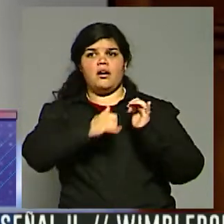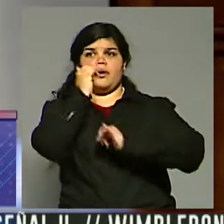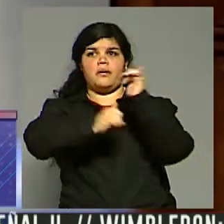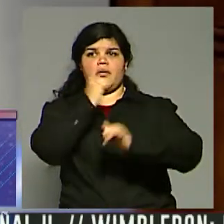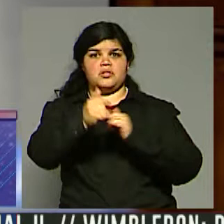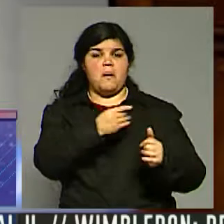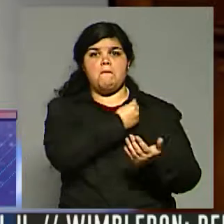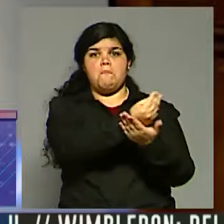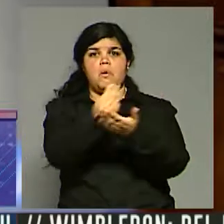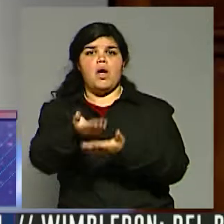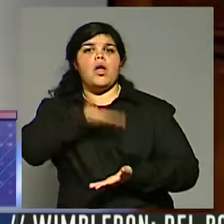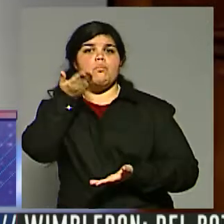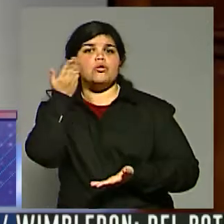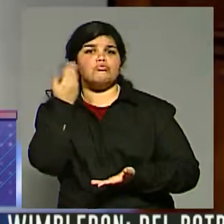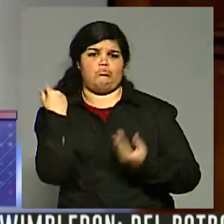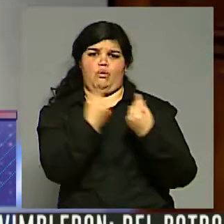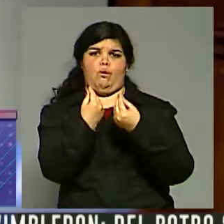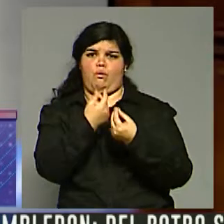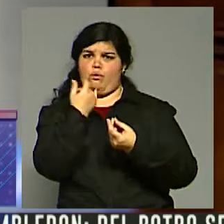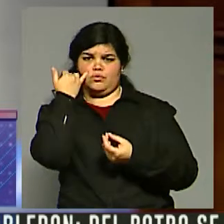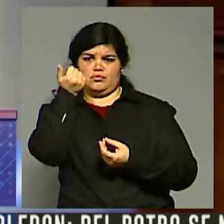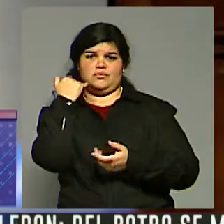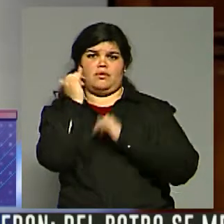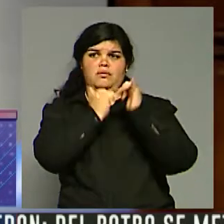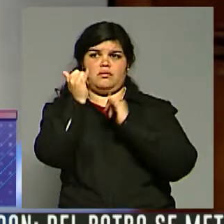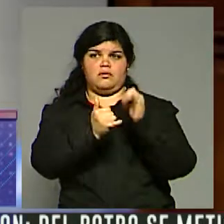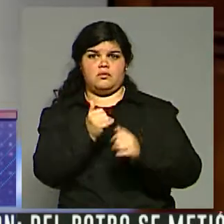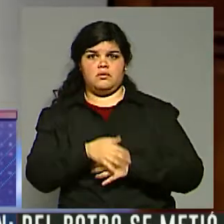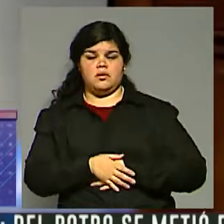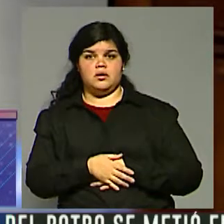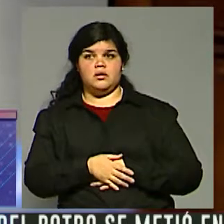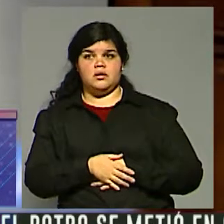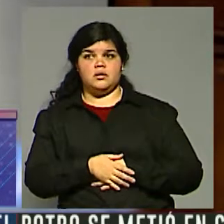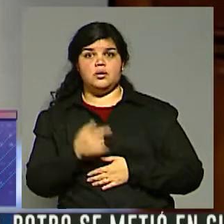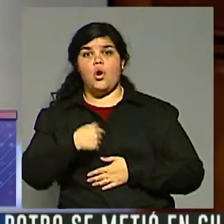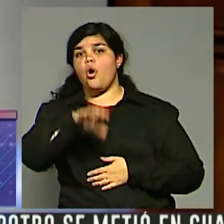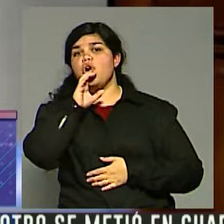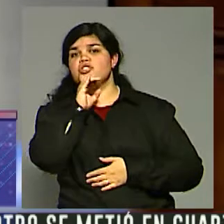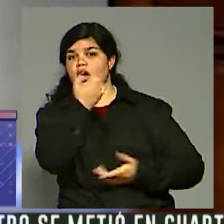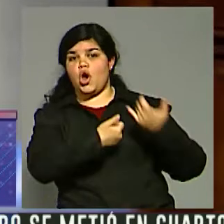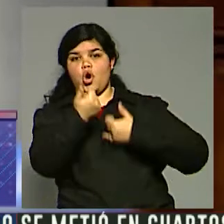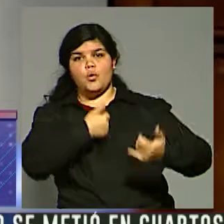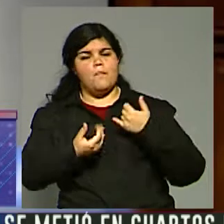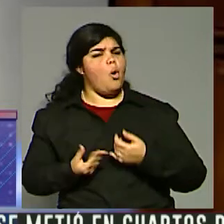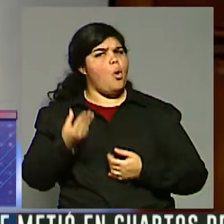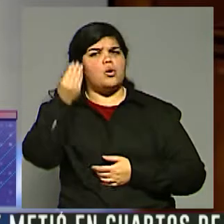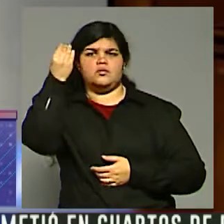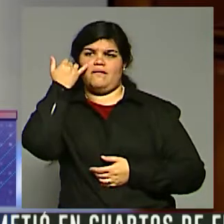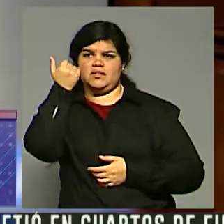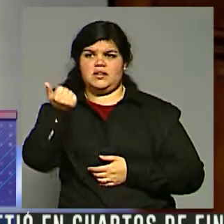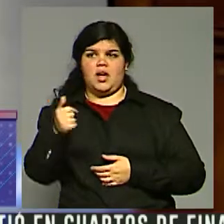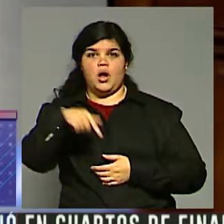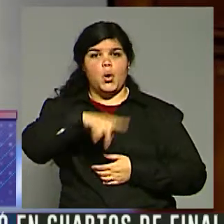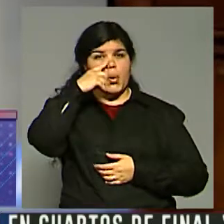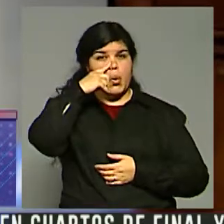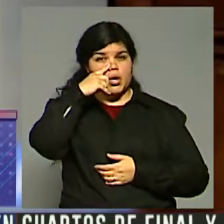muchos expositores, nos ha recomendado más de una vez, la última vez este año, en